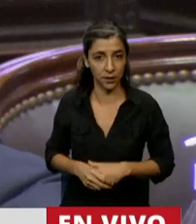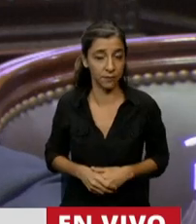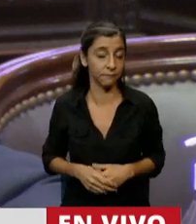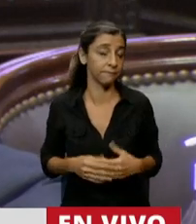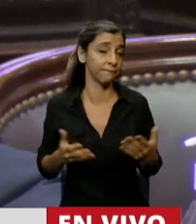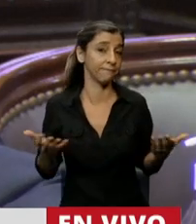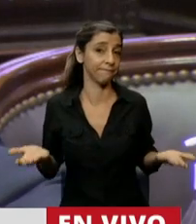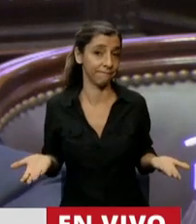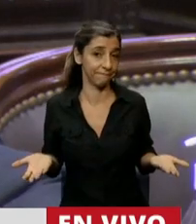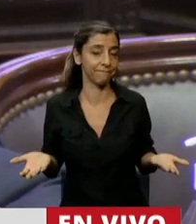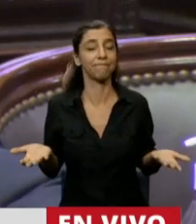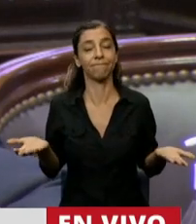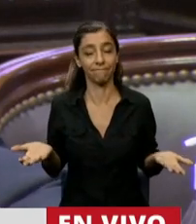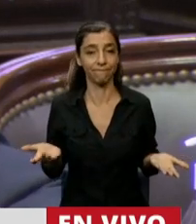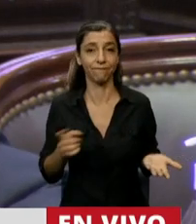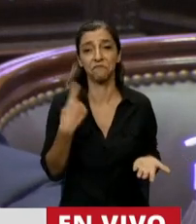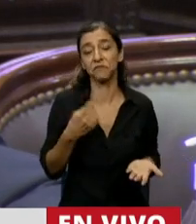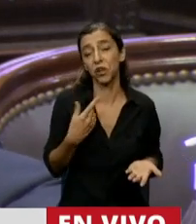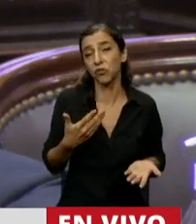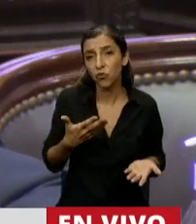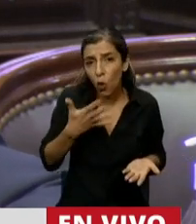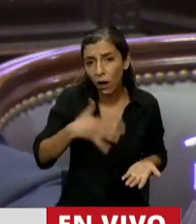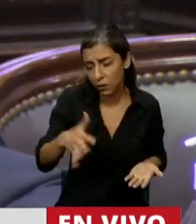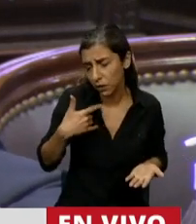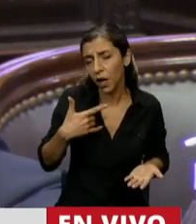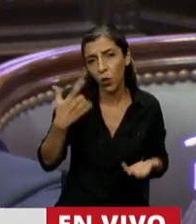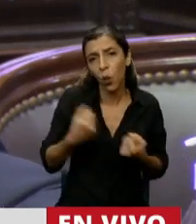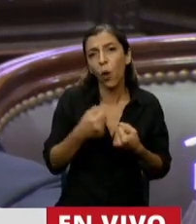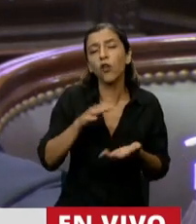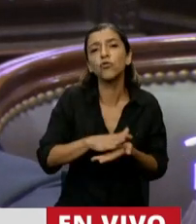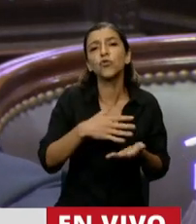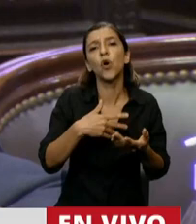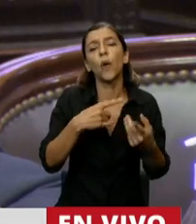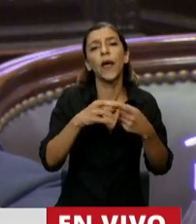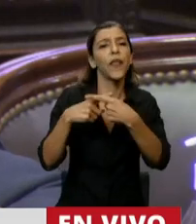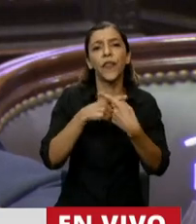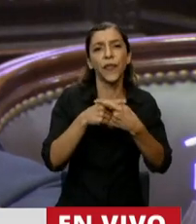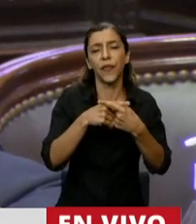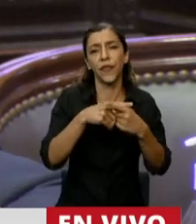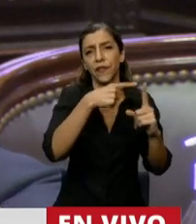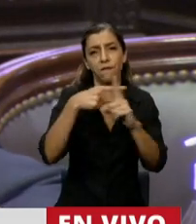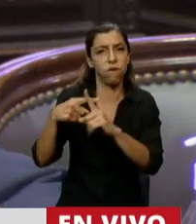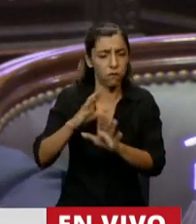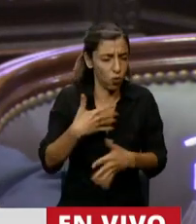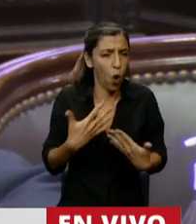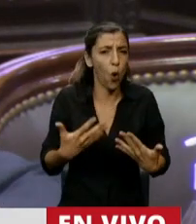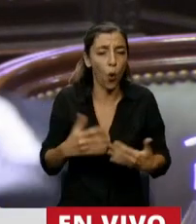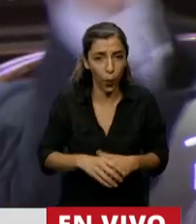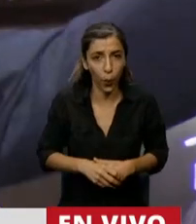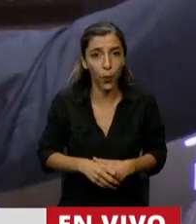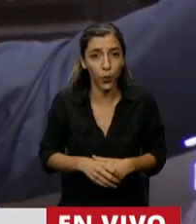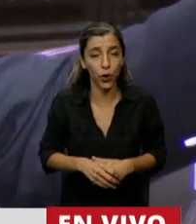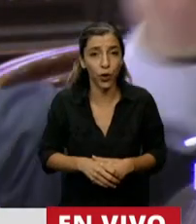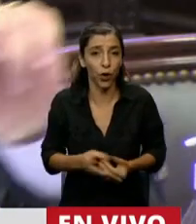es muy loable discutir sobre la fórmula. Y la verdad que yo la entiendo, y los temas técnicos de la fórmula los hemos escuchado todos, incluso